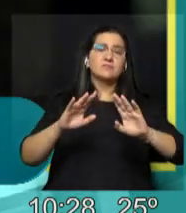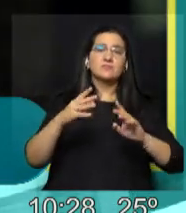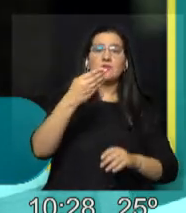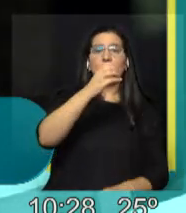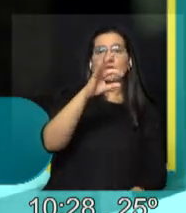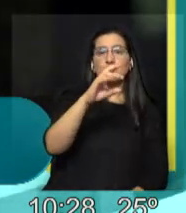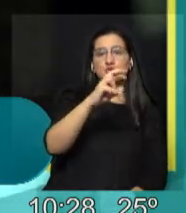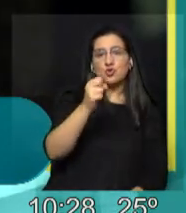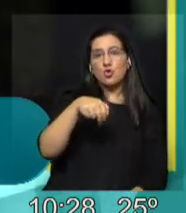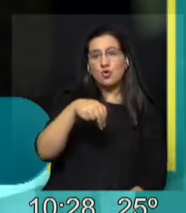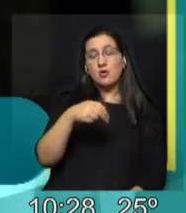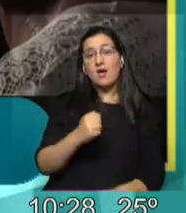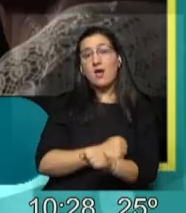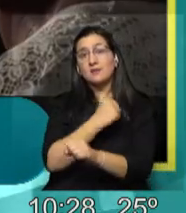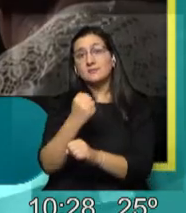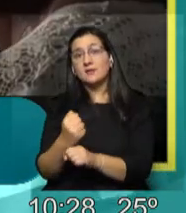Boston a